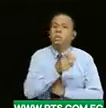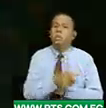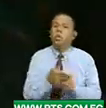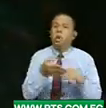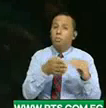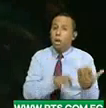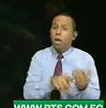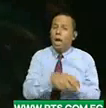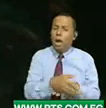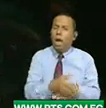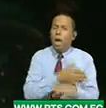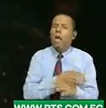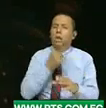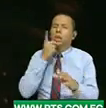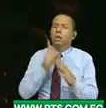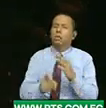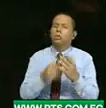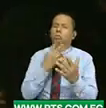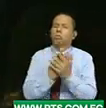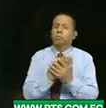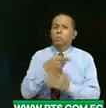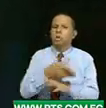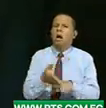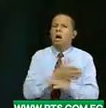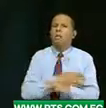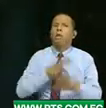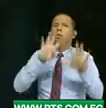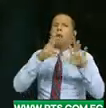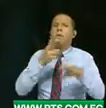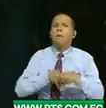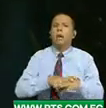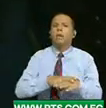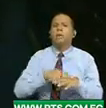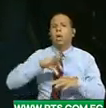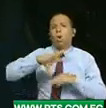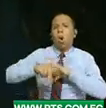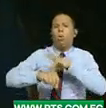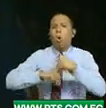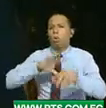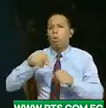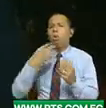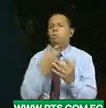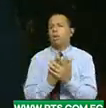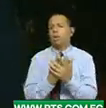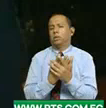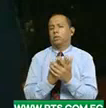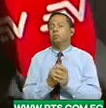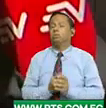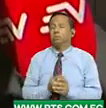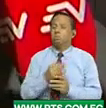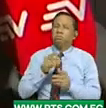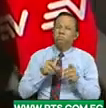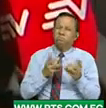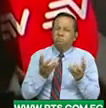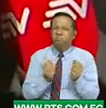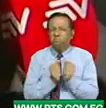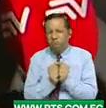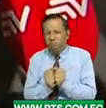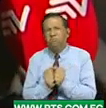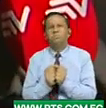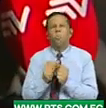tenía antecedentes. Tiene alrededor de 9 detenciones por robo, o la mayoría por robo, una por asociación ilícita, una